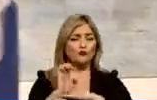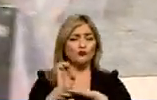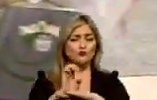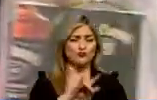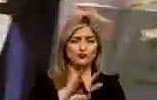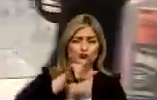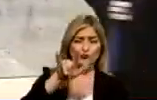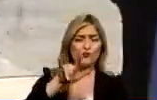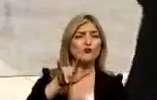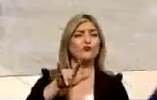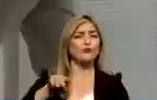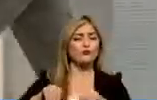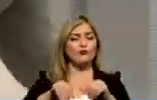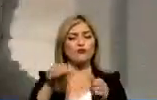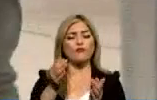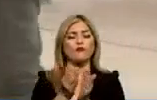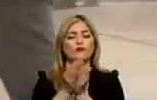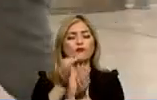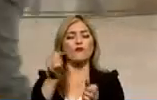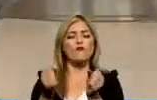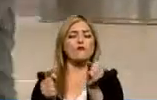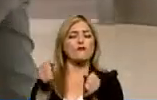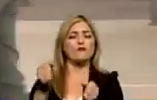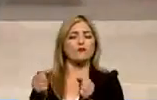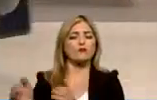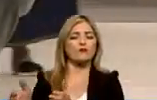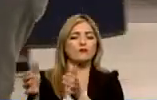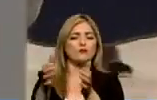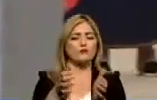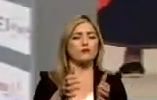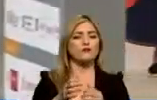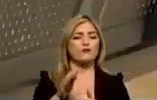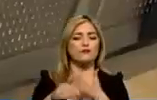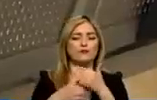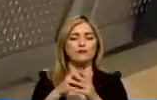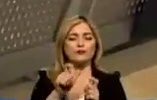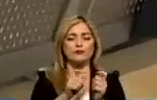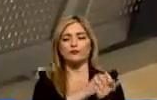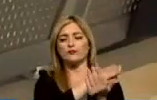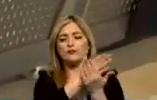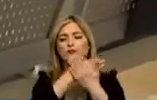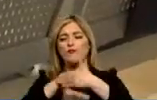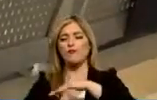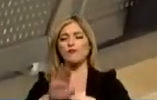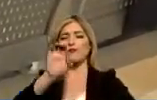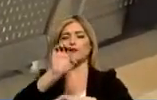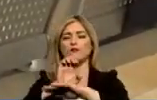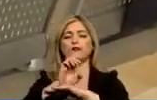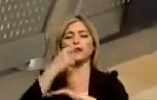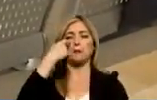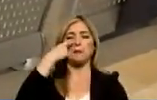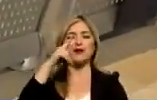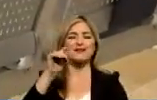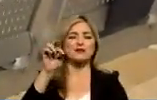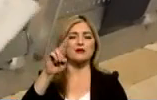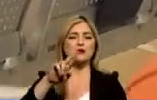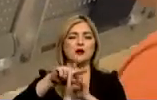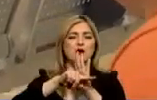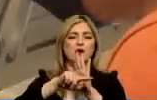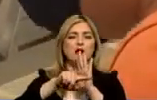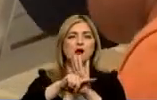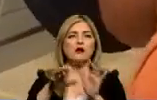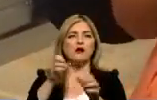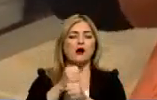vía aérea, terrestre o marítima. Sin ningún tipo de excepción, todo ciudadano que llegue al país deberá presentar una prueba PCR